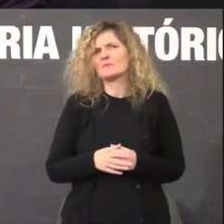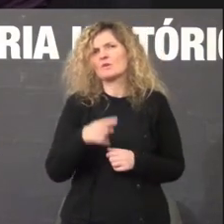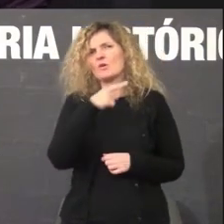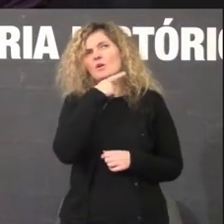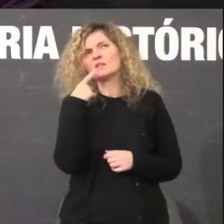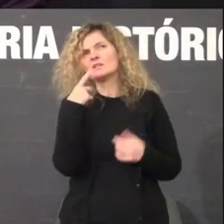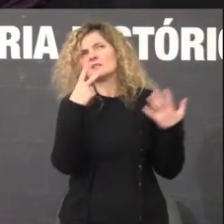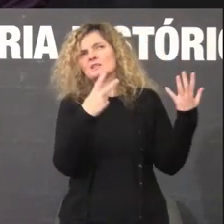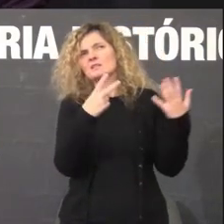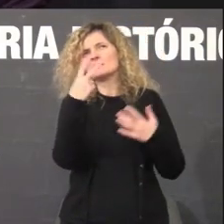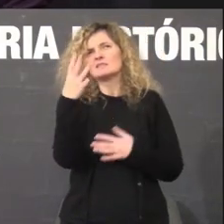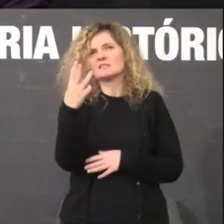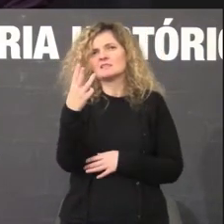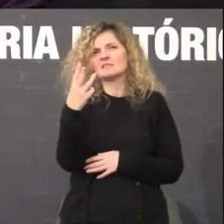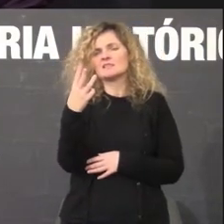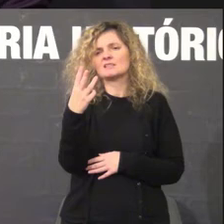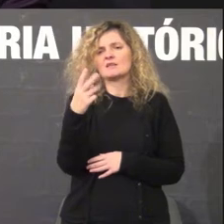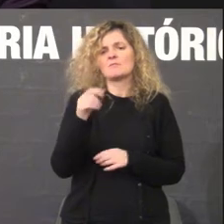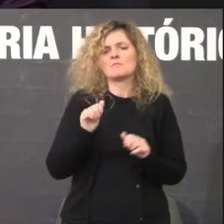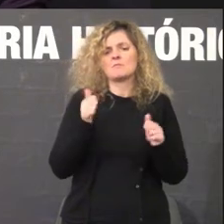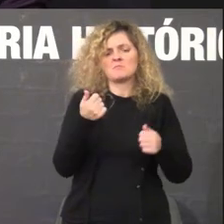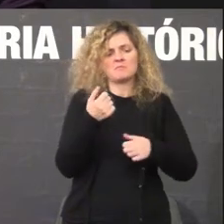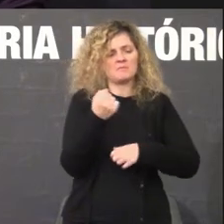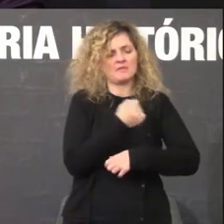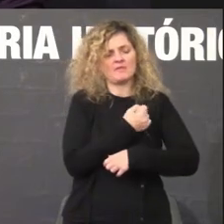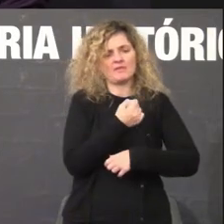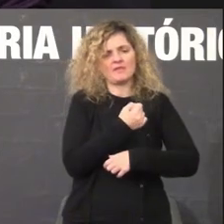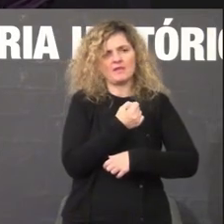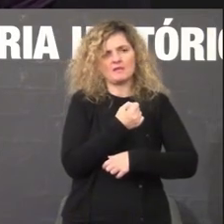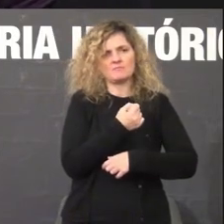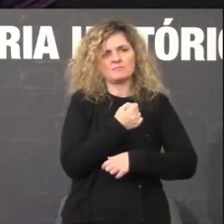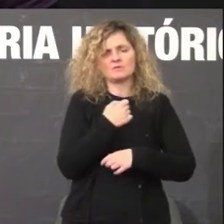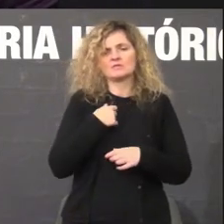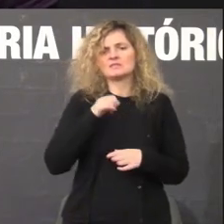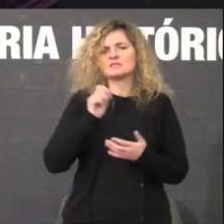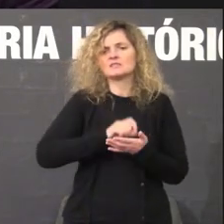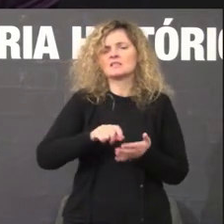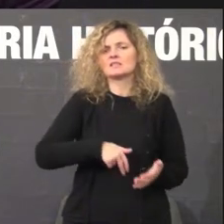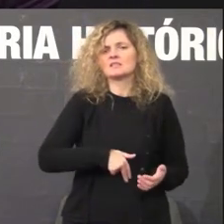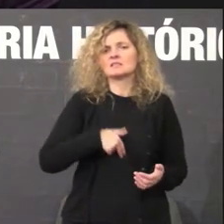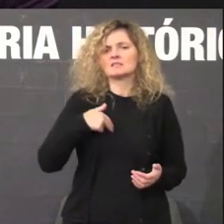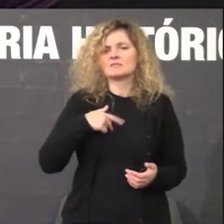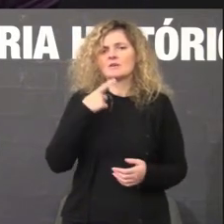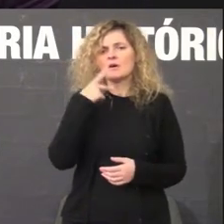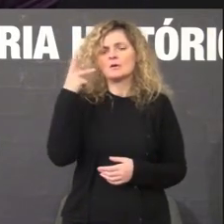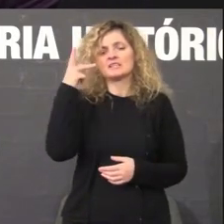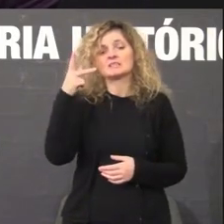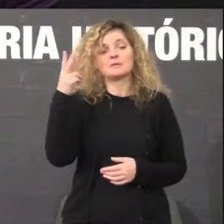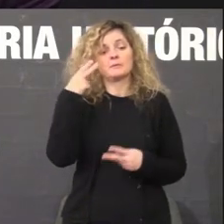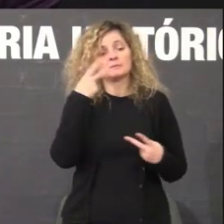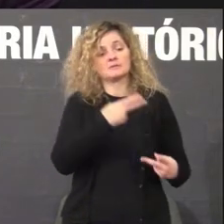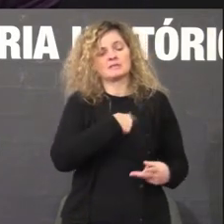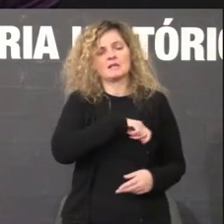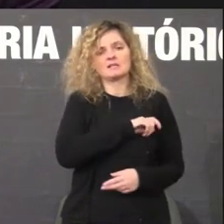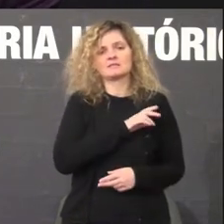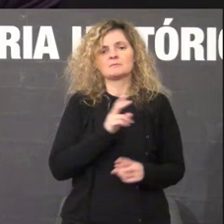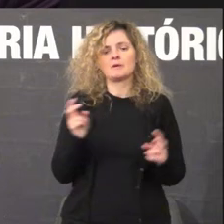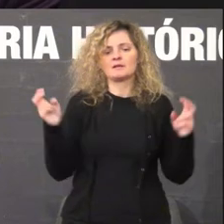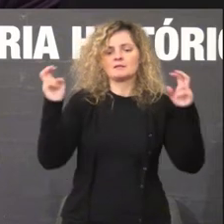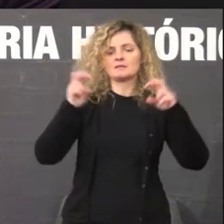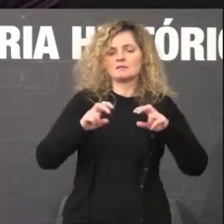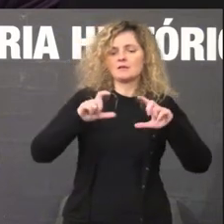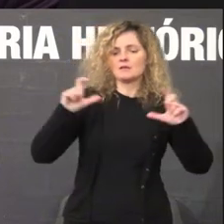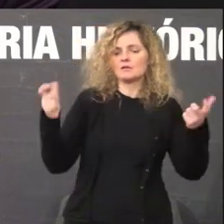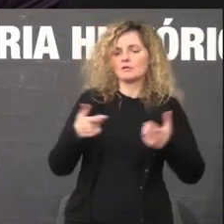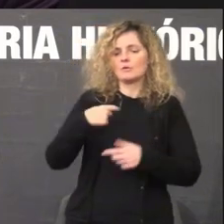ano 73, en decembro do 73, o secretario de Estado Kissinger visita España e ten unha